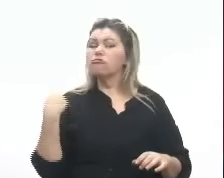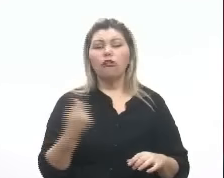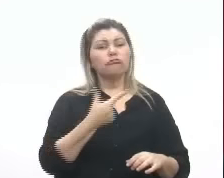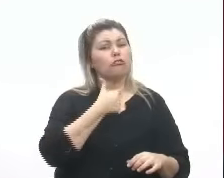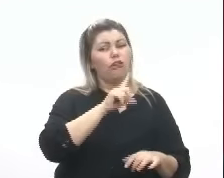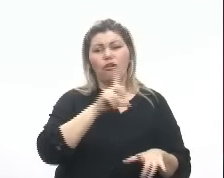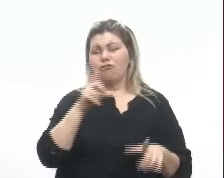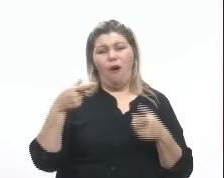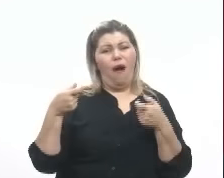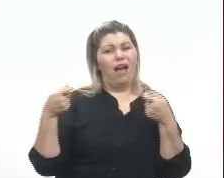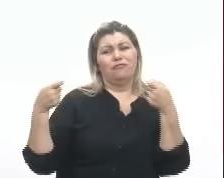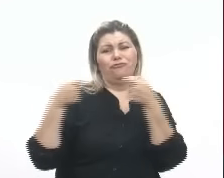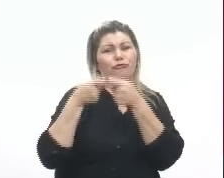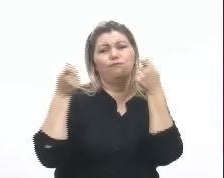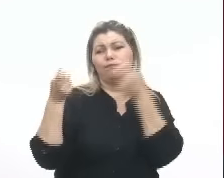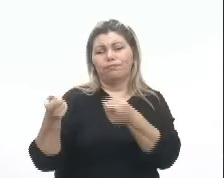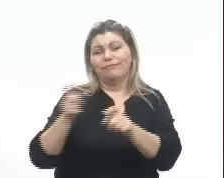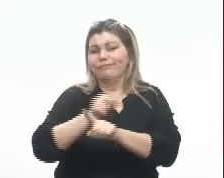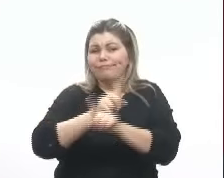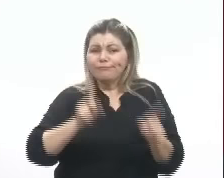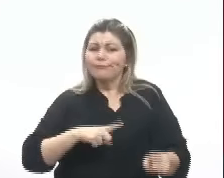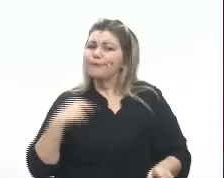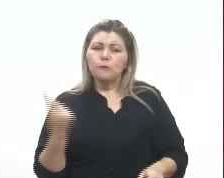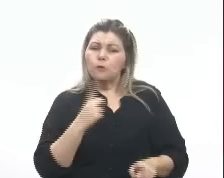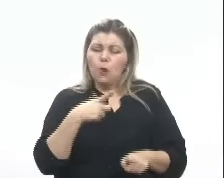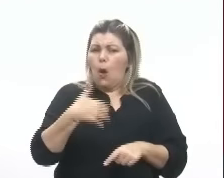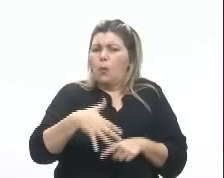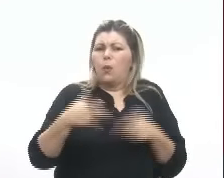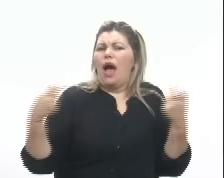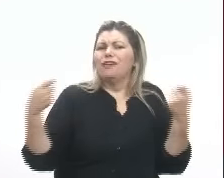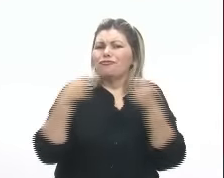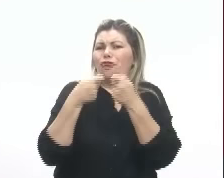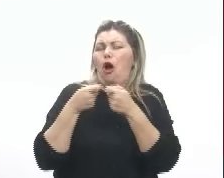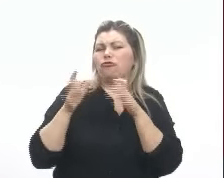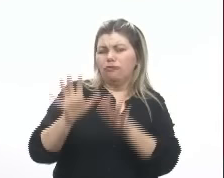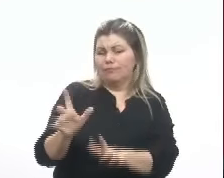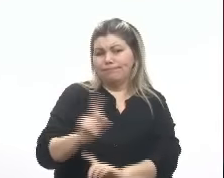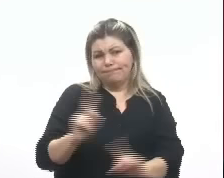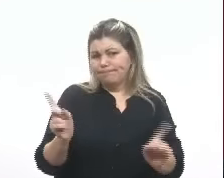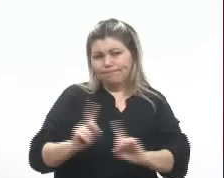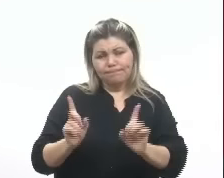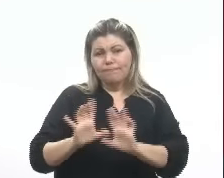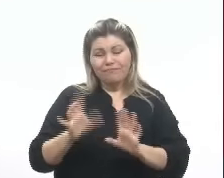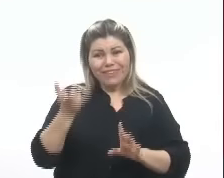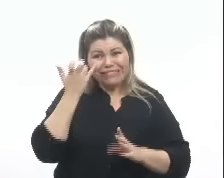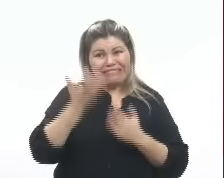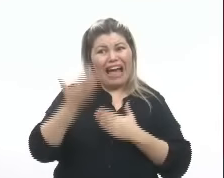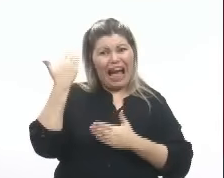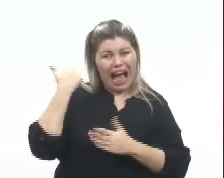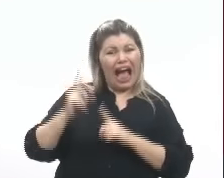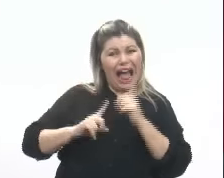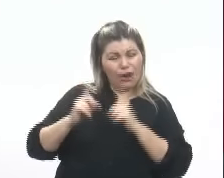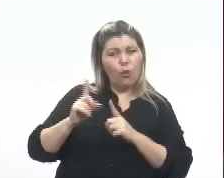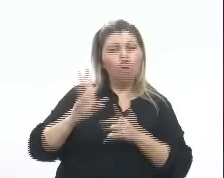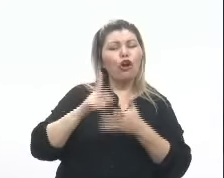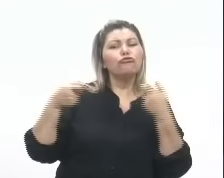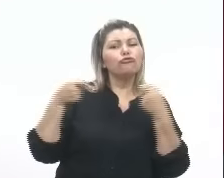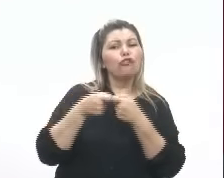de esto. No vamos a ser cómplices de esto. Hay algunos que ya estuvieron cómplices del gobierno de